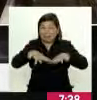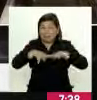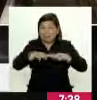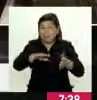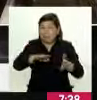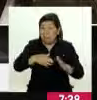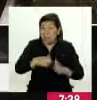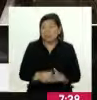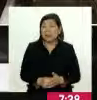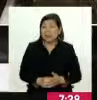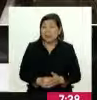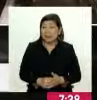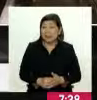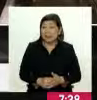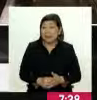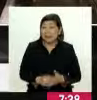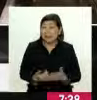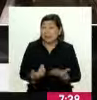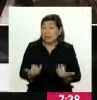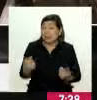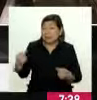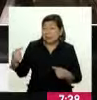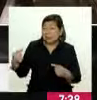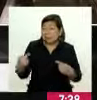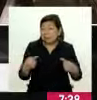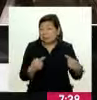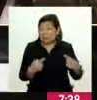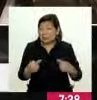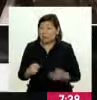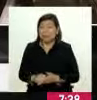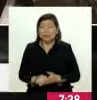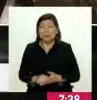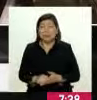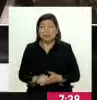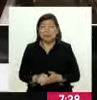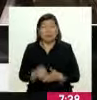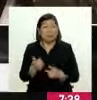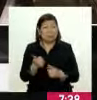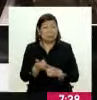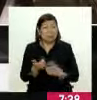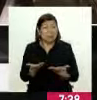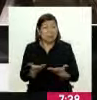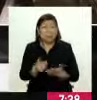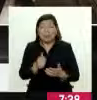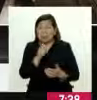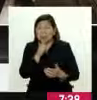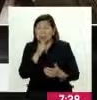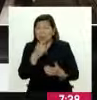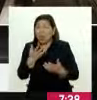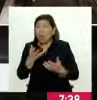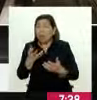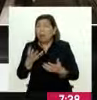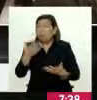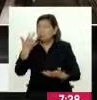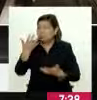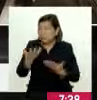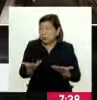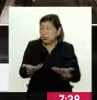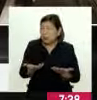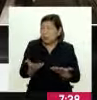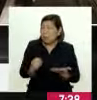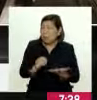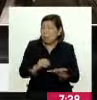muerte, desolación y ataque contra el bien público y el bien privado. Se siente una